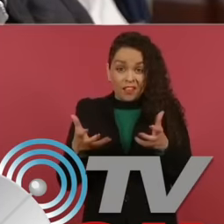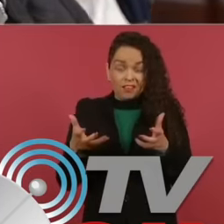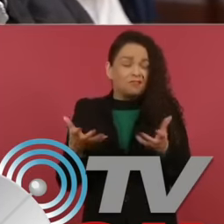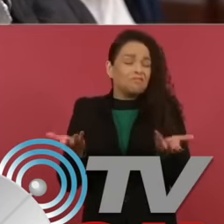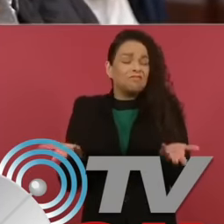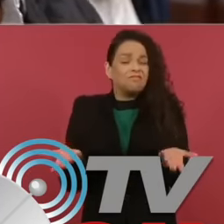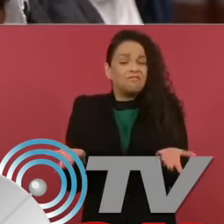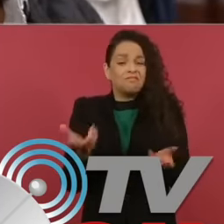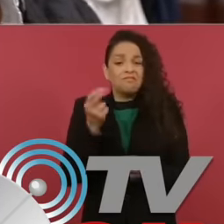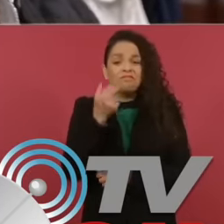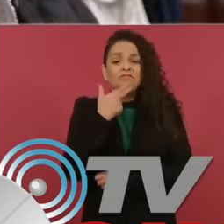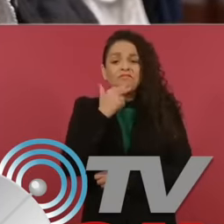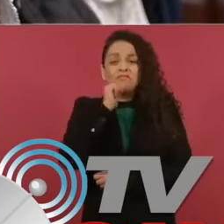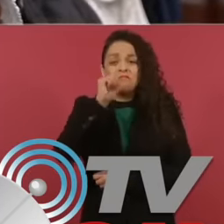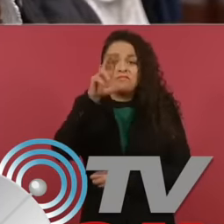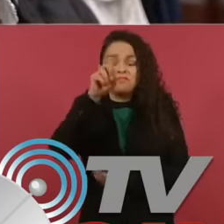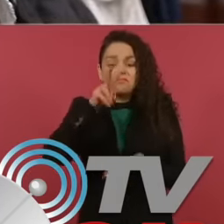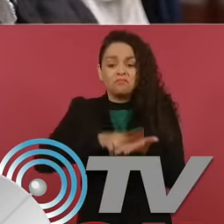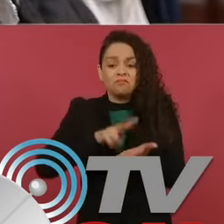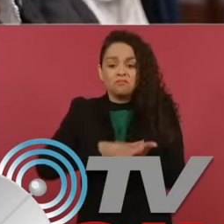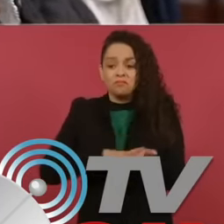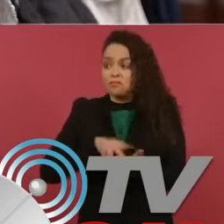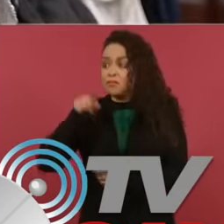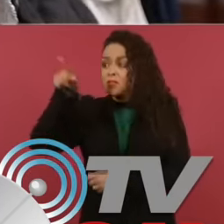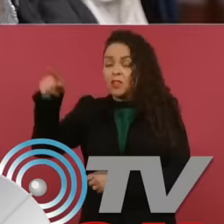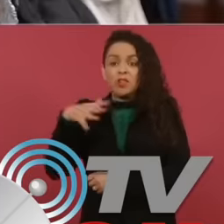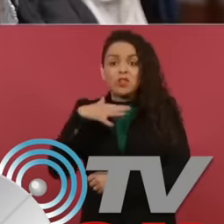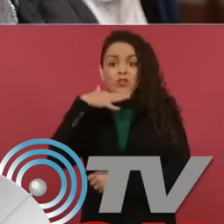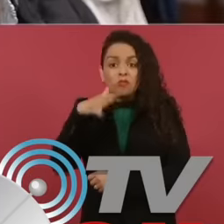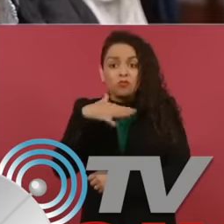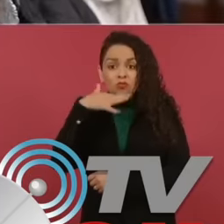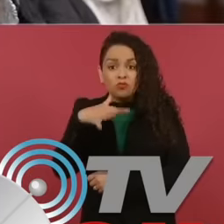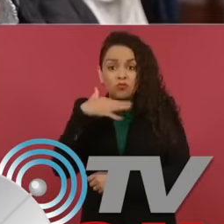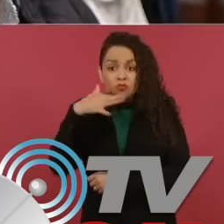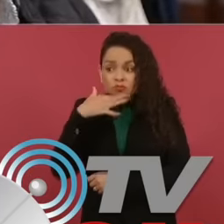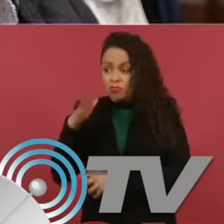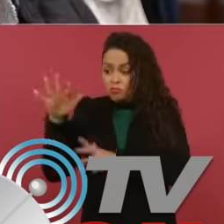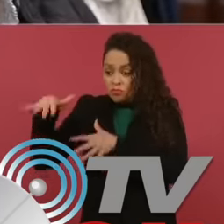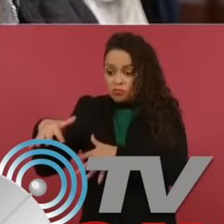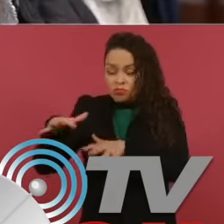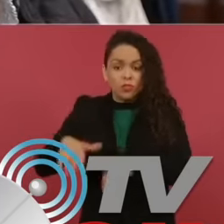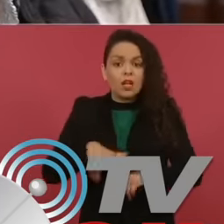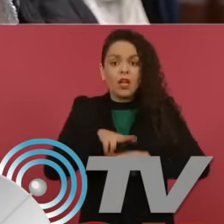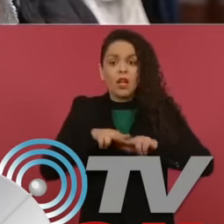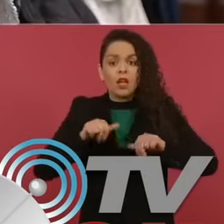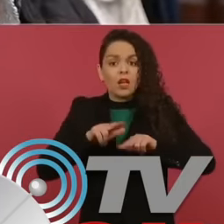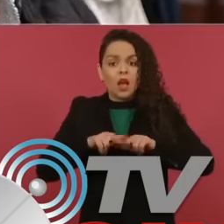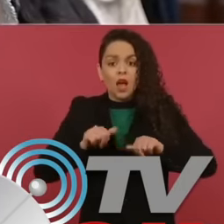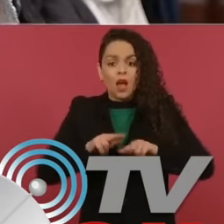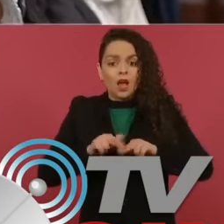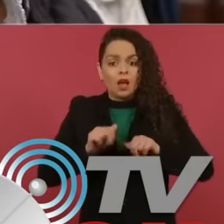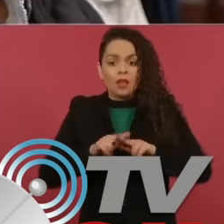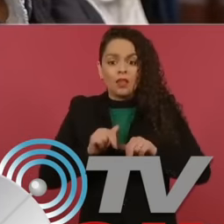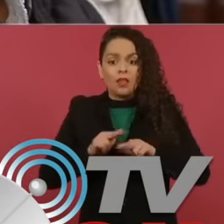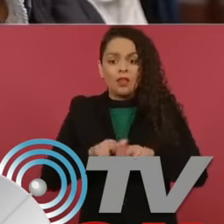que ellos no tiraron contaminantes, que solamente es materia prima. Y